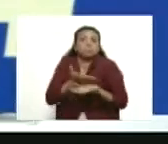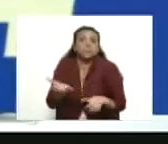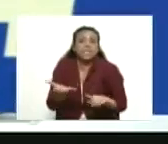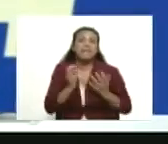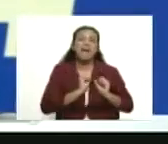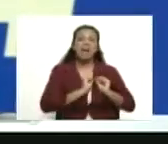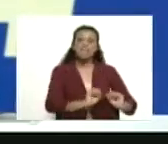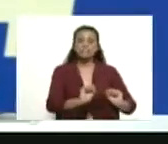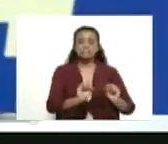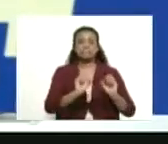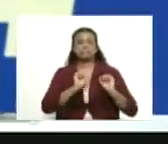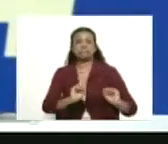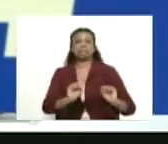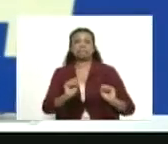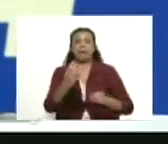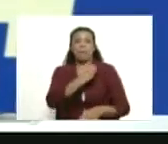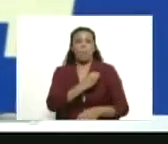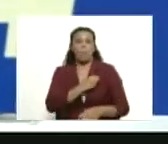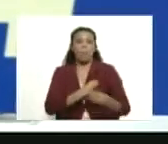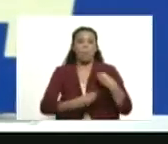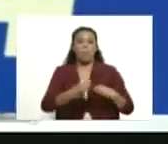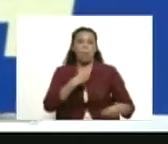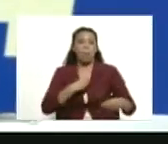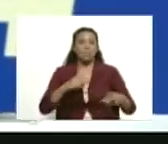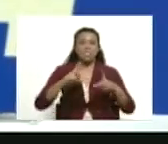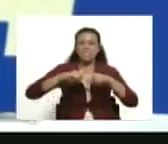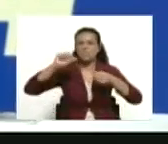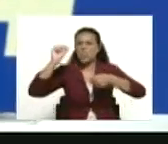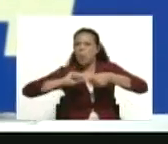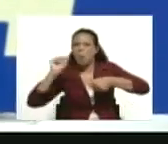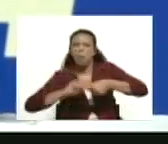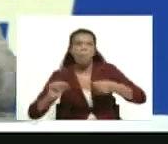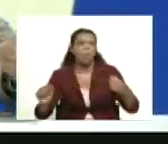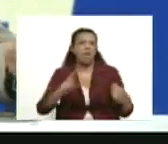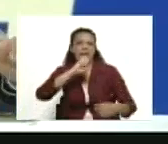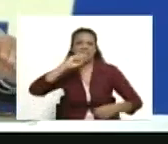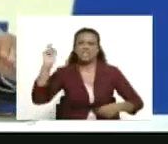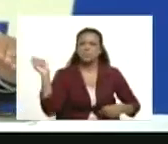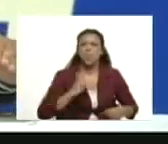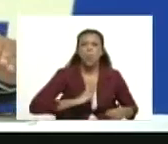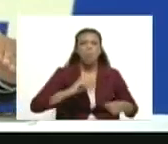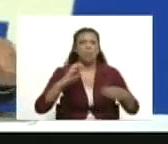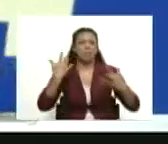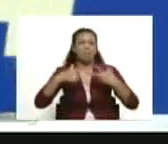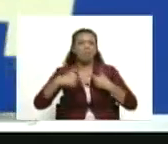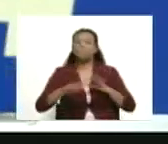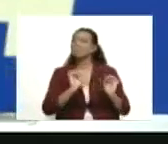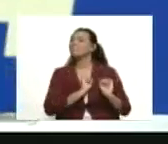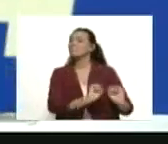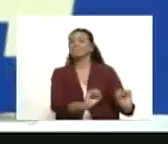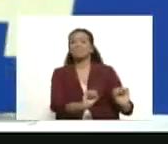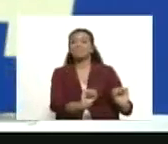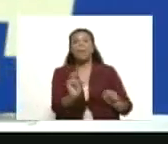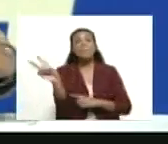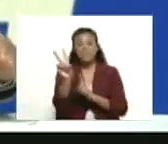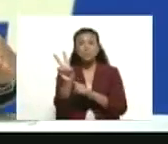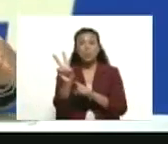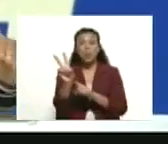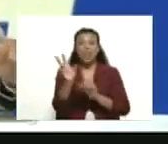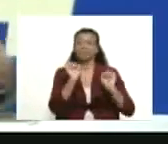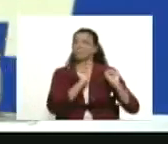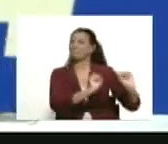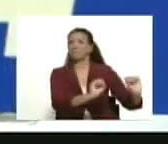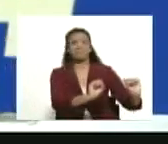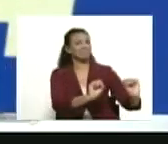rechazar los llamados al odio, a la intolerancia, al fascismo. Rechazar al fascismo. Venezuela se declara